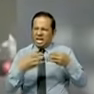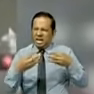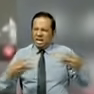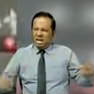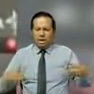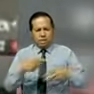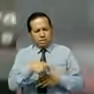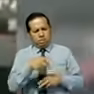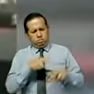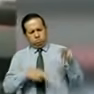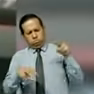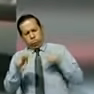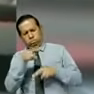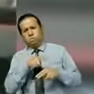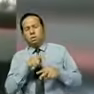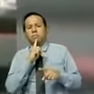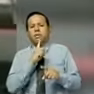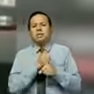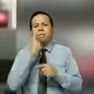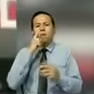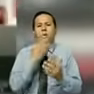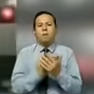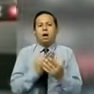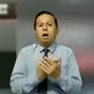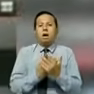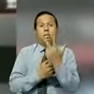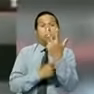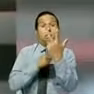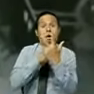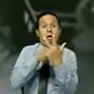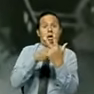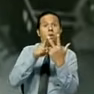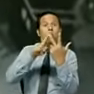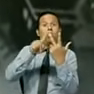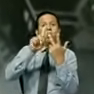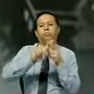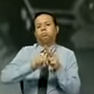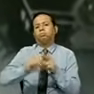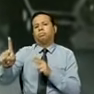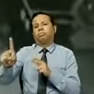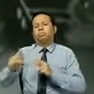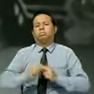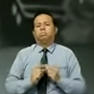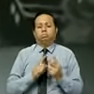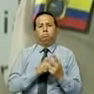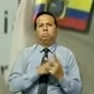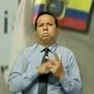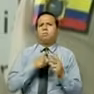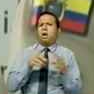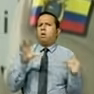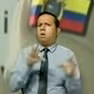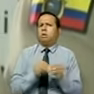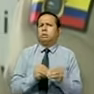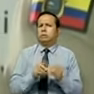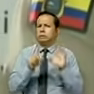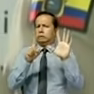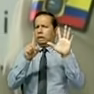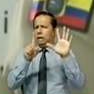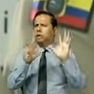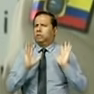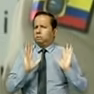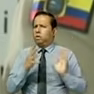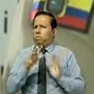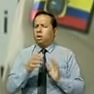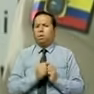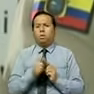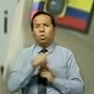fueron captados por las cámaras de seguridad, uno logró escapar, aunque estiman que por lo menos andaban seis. Son chilenos, tenemos dos personas que